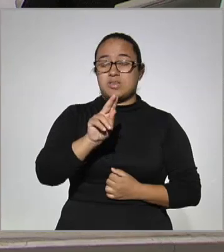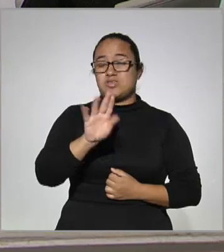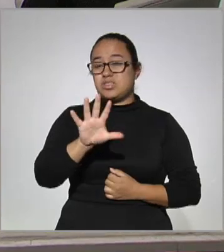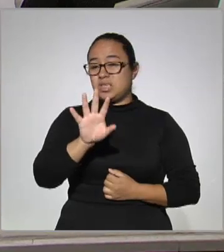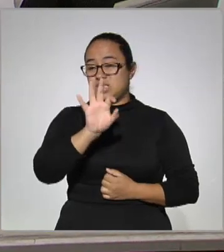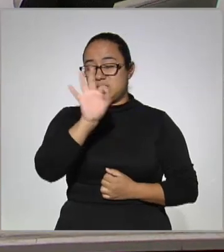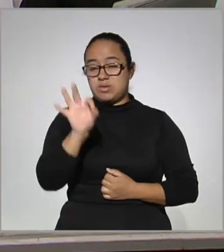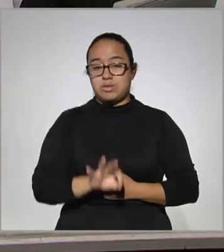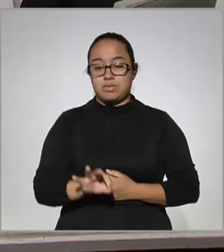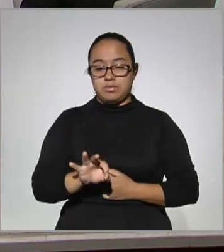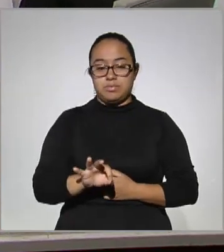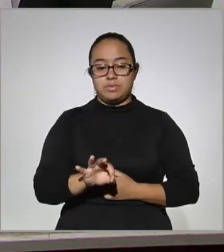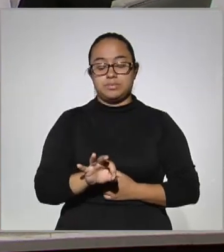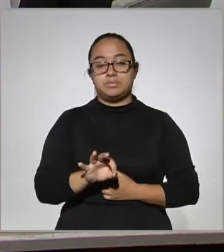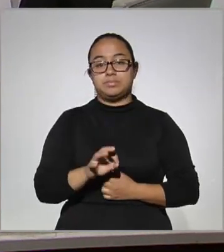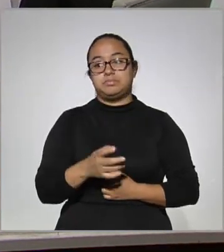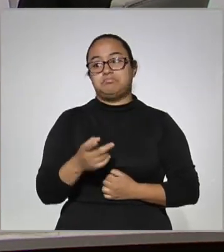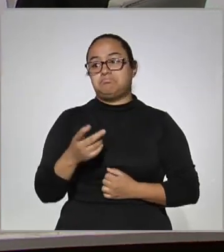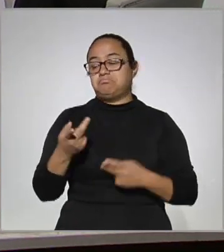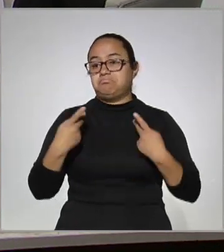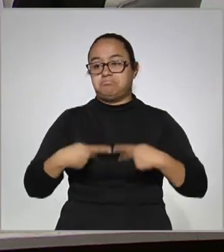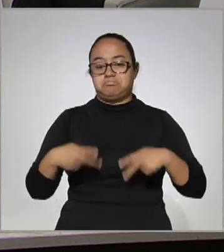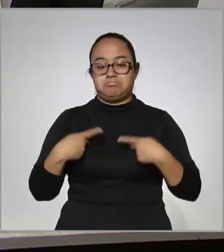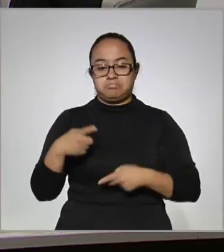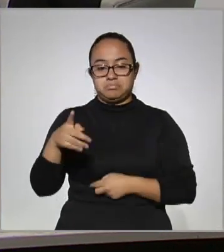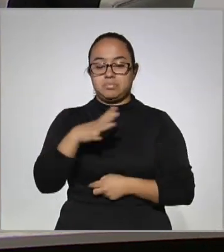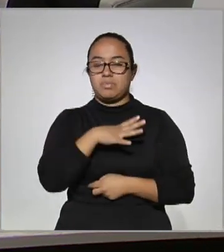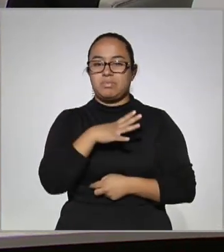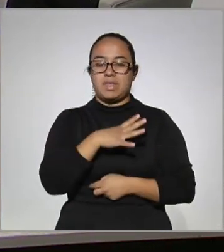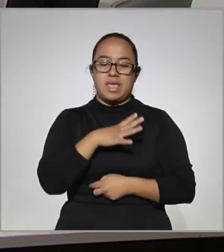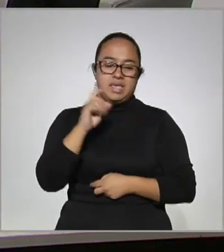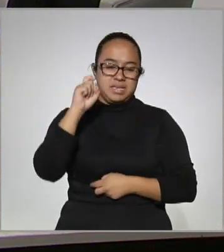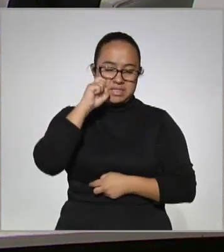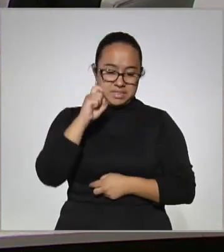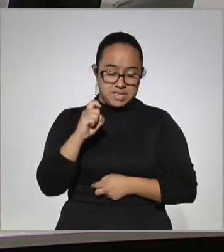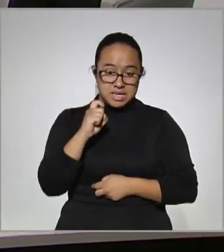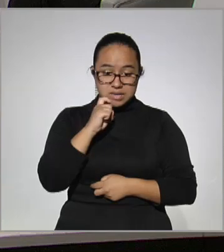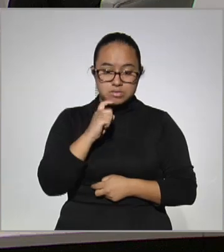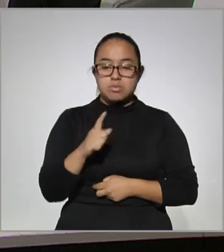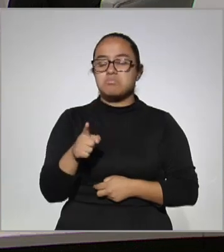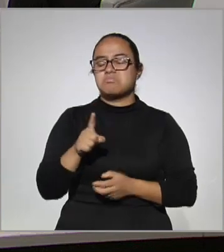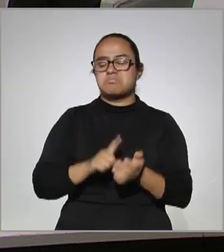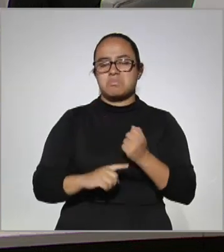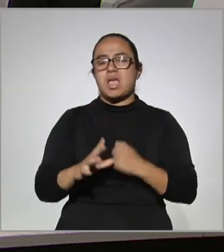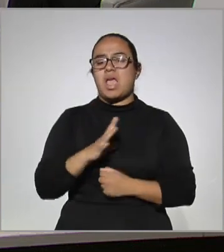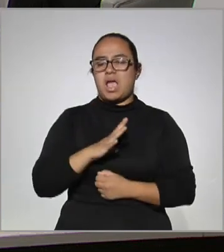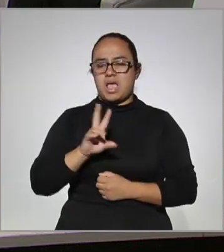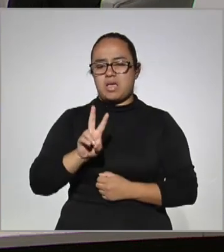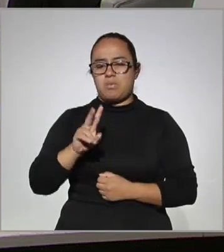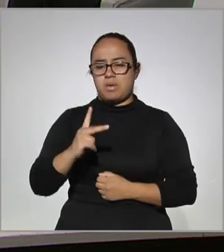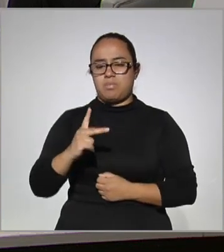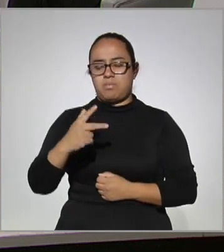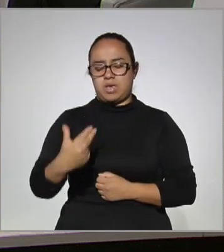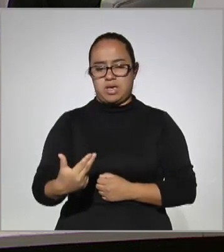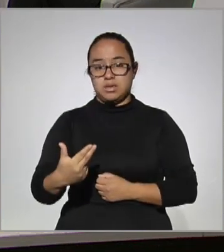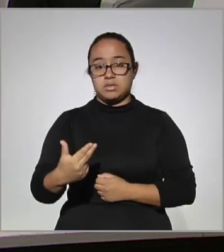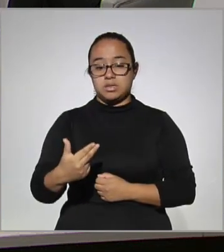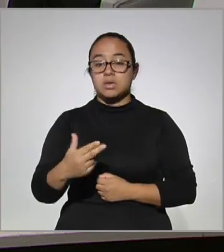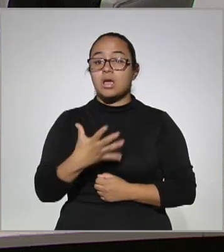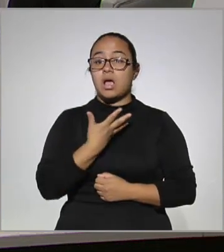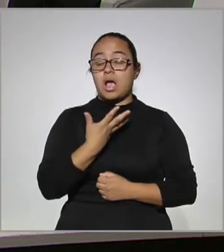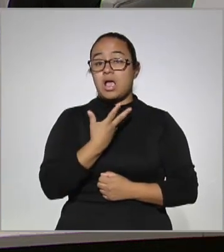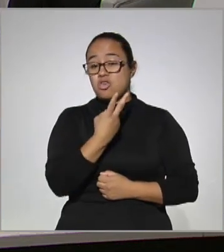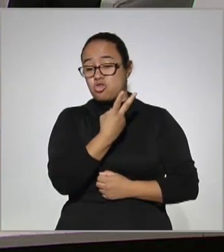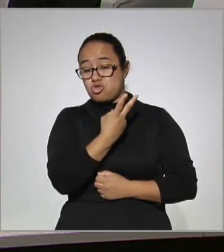80-85% de la gente, de las personas que tienen una relación sexual, tienen virus de papiloma humano. Se conocen